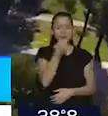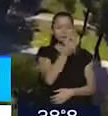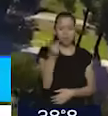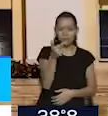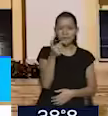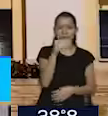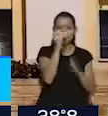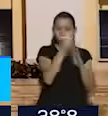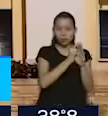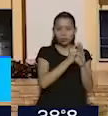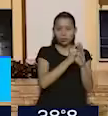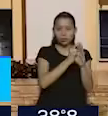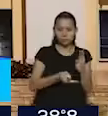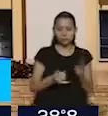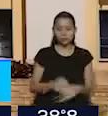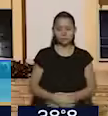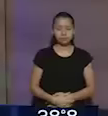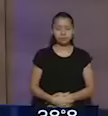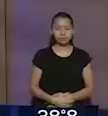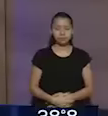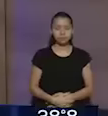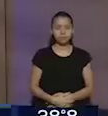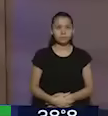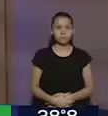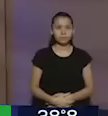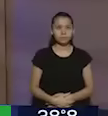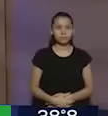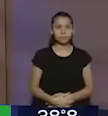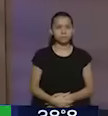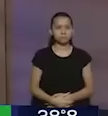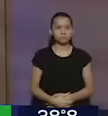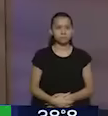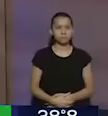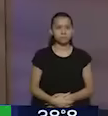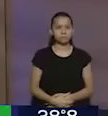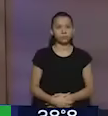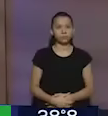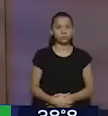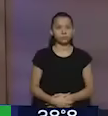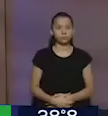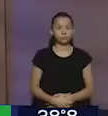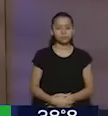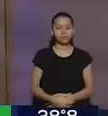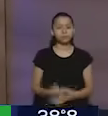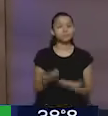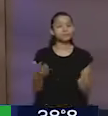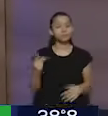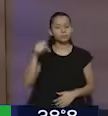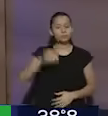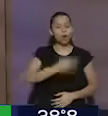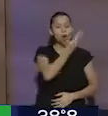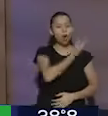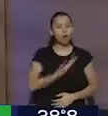no asistan a trabajar mientras tanto la prioridad del gobierno es lograr un dictamen